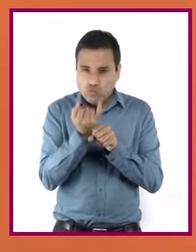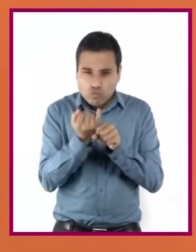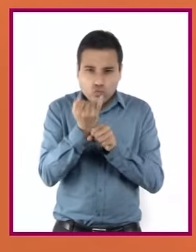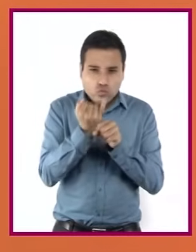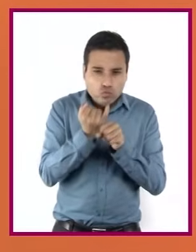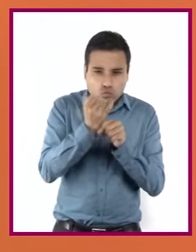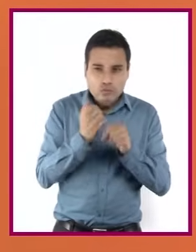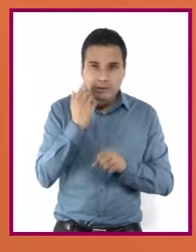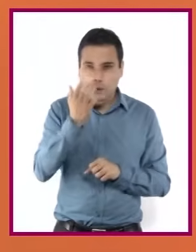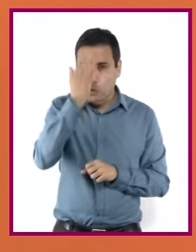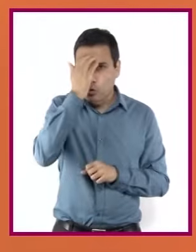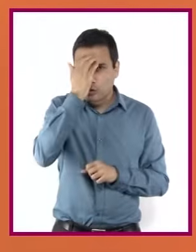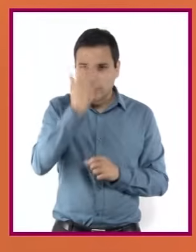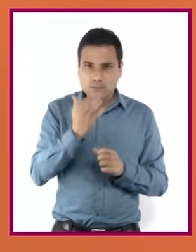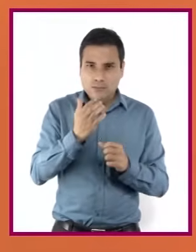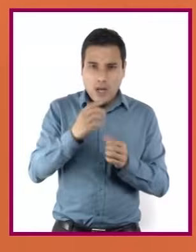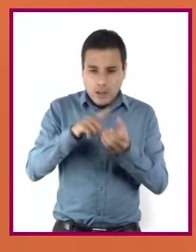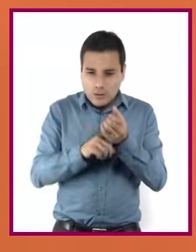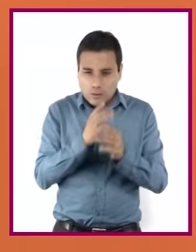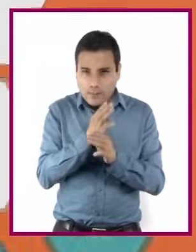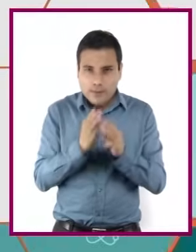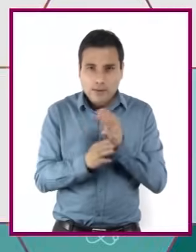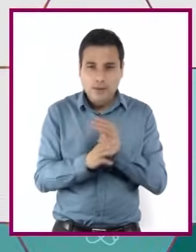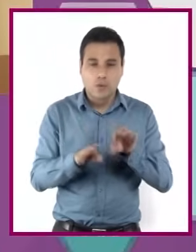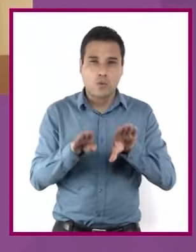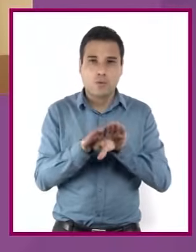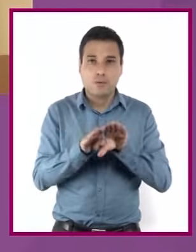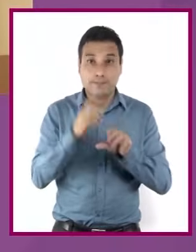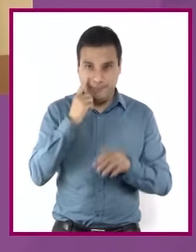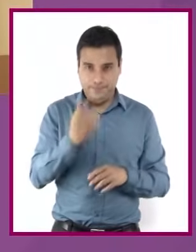la estructura de la materia.